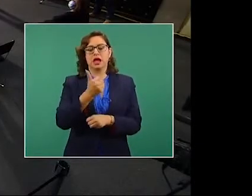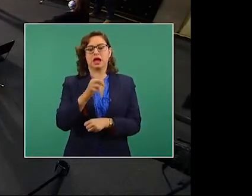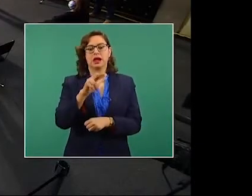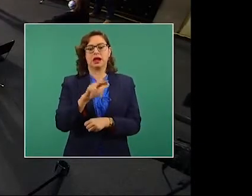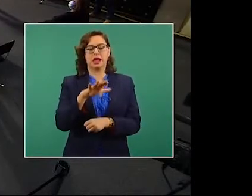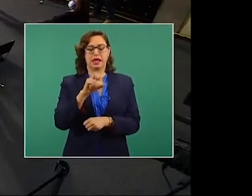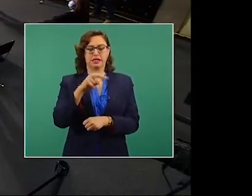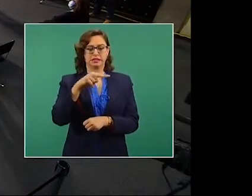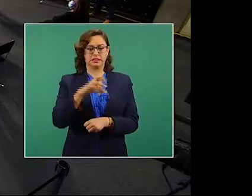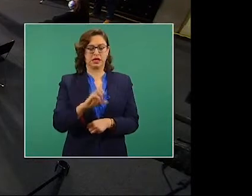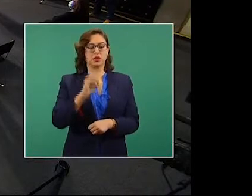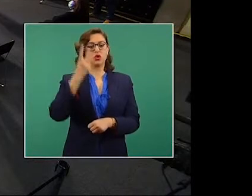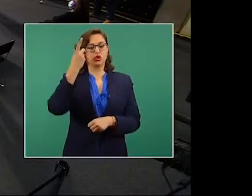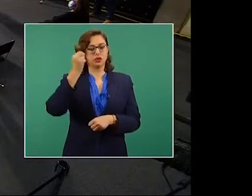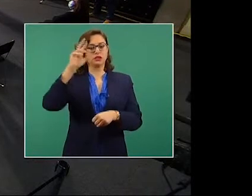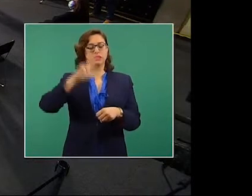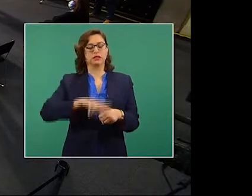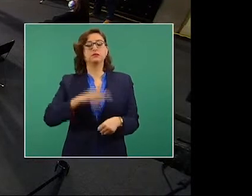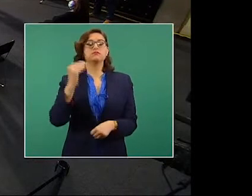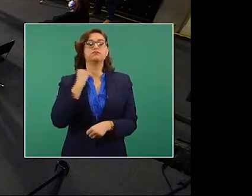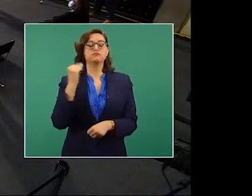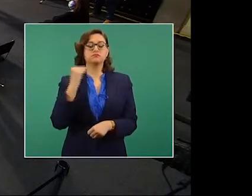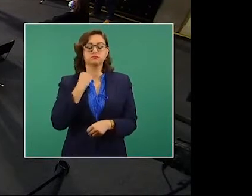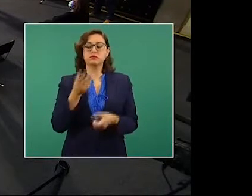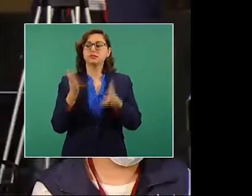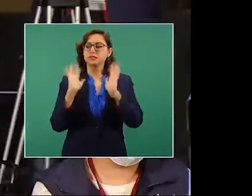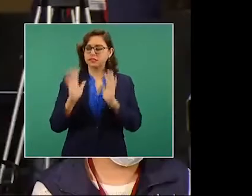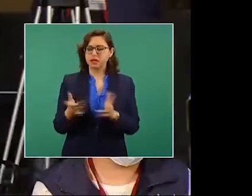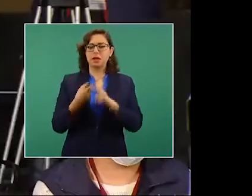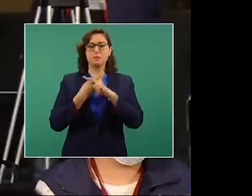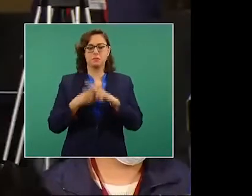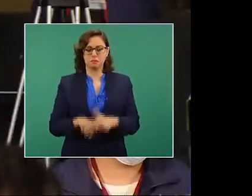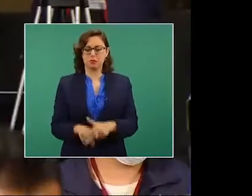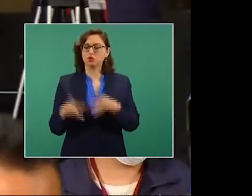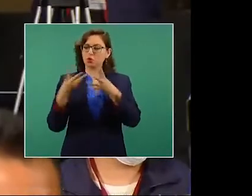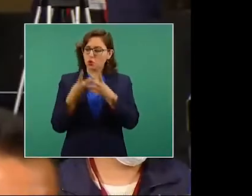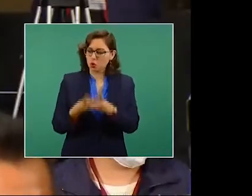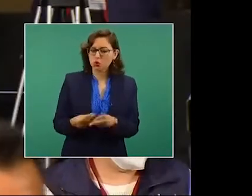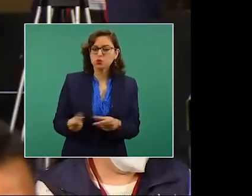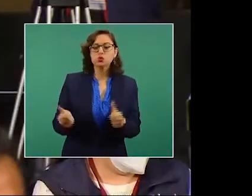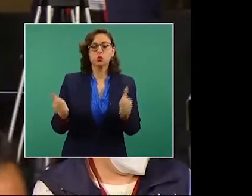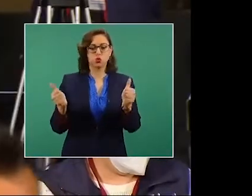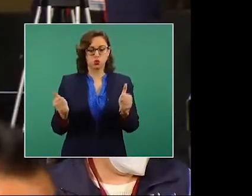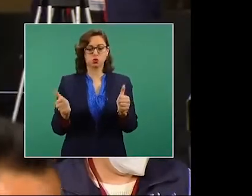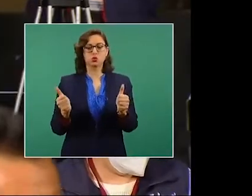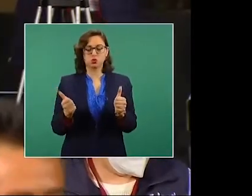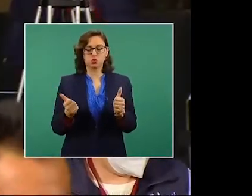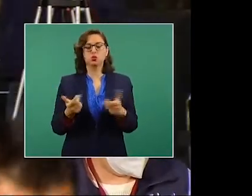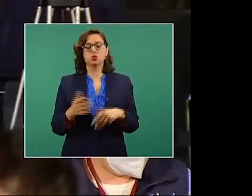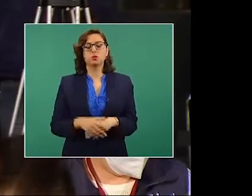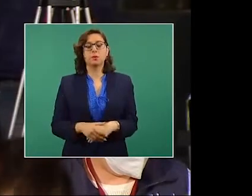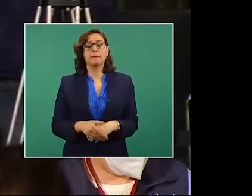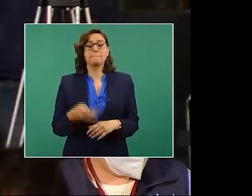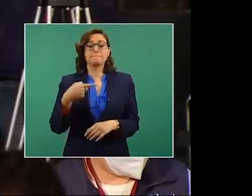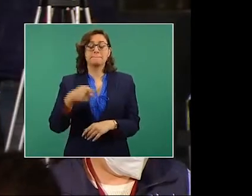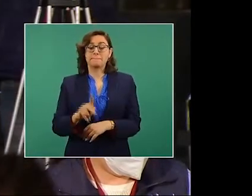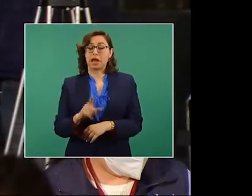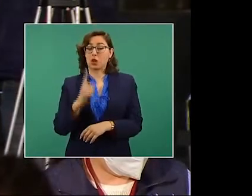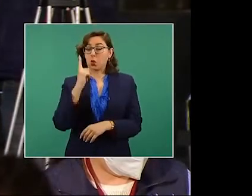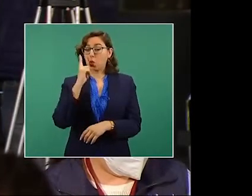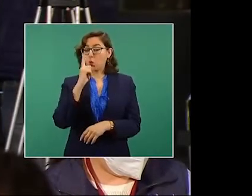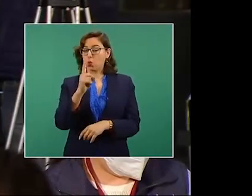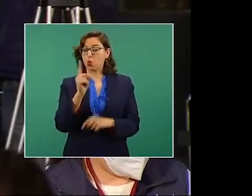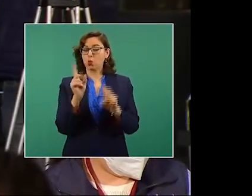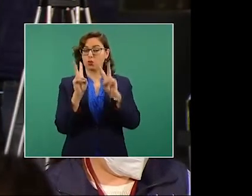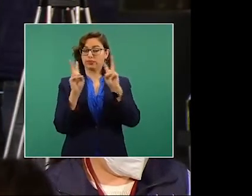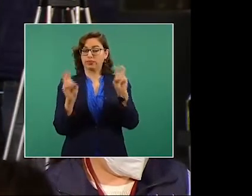director jurídico, y se están resolviendo. Pero hay algún caso grave que quisiera yo comentar, aprovechando la presencia